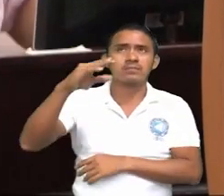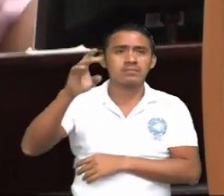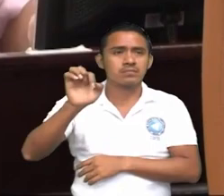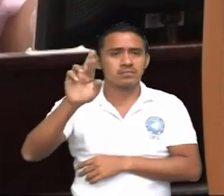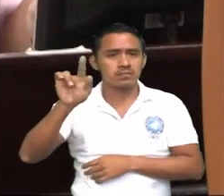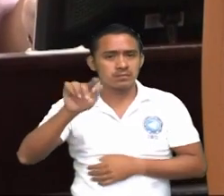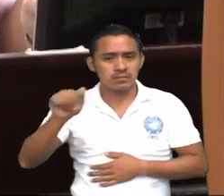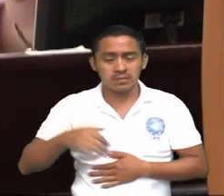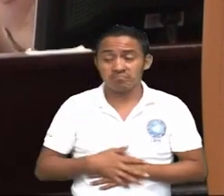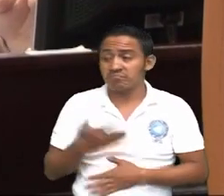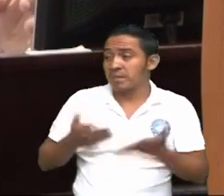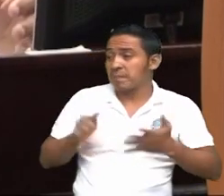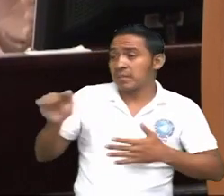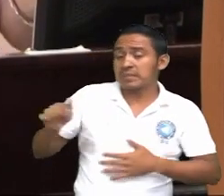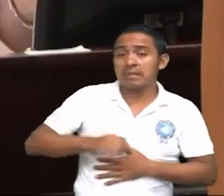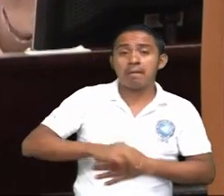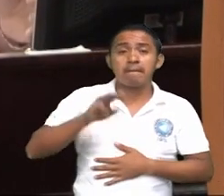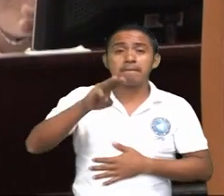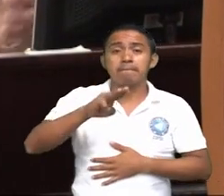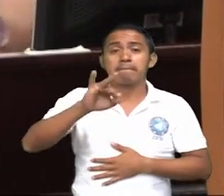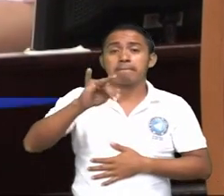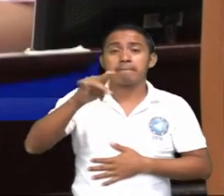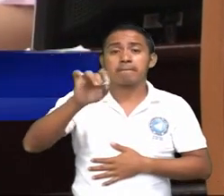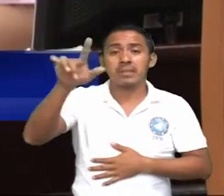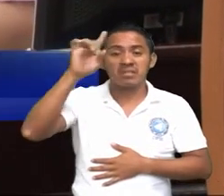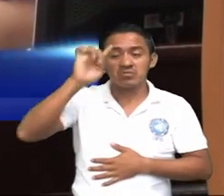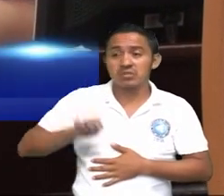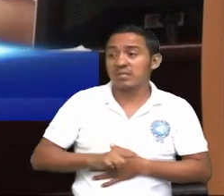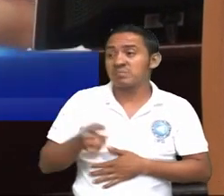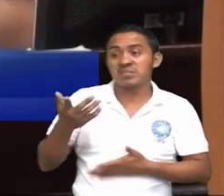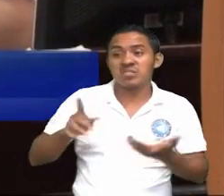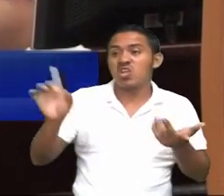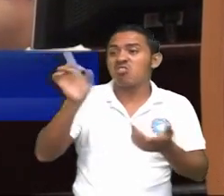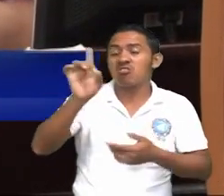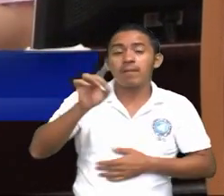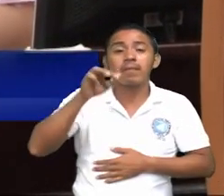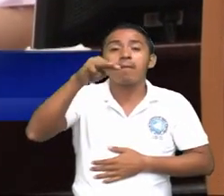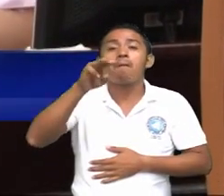sabe dónde queda Mónaco, porque también es chiquito.